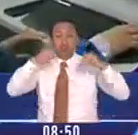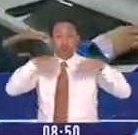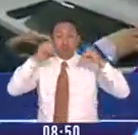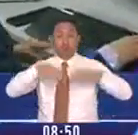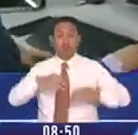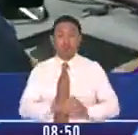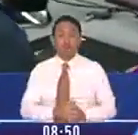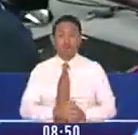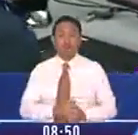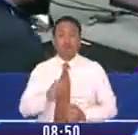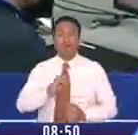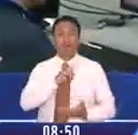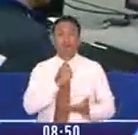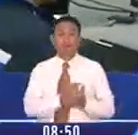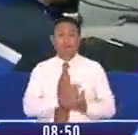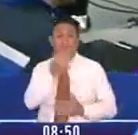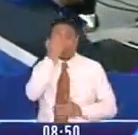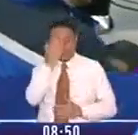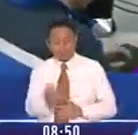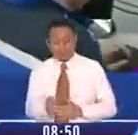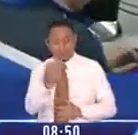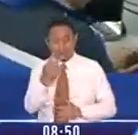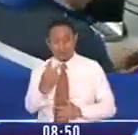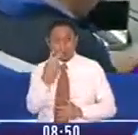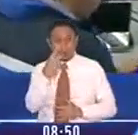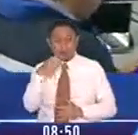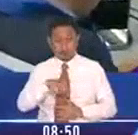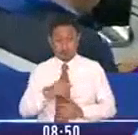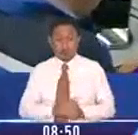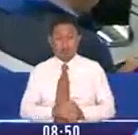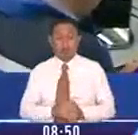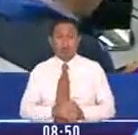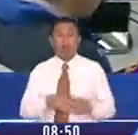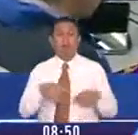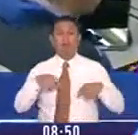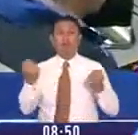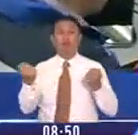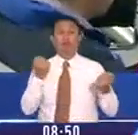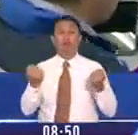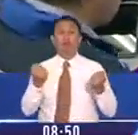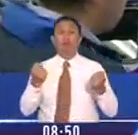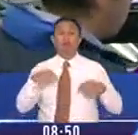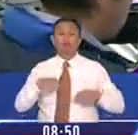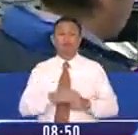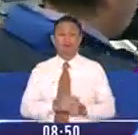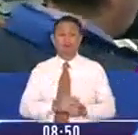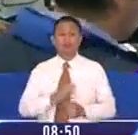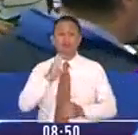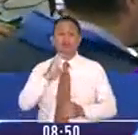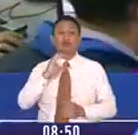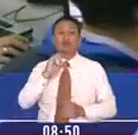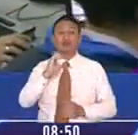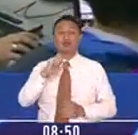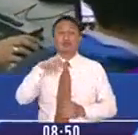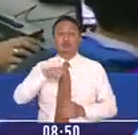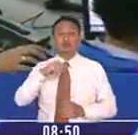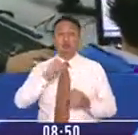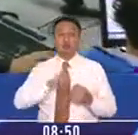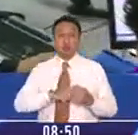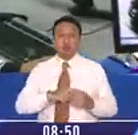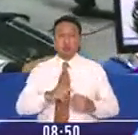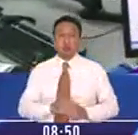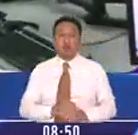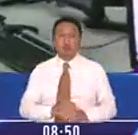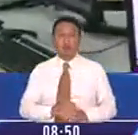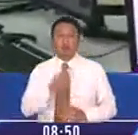es, efectivamente, muy buenos días a todos los que nos escuchan y nos siguen. Estamos aquí en la sala de monitoreo, sala situacional del Centro de Operaciones de Emergencia del Distrito Metropolitano de Quito.